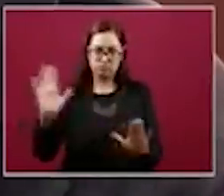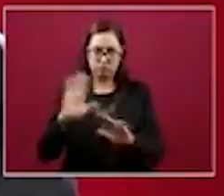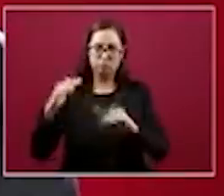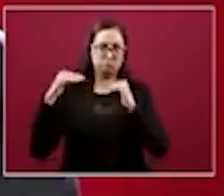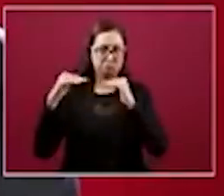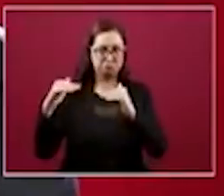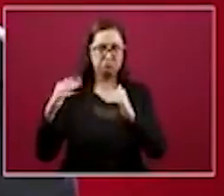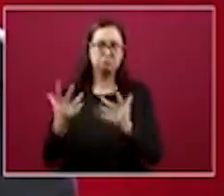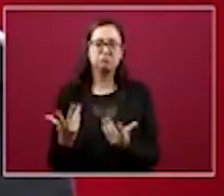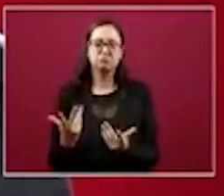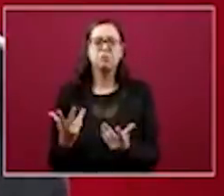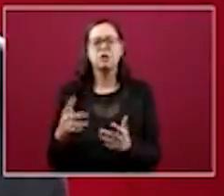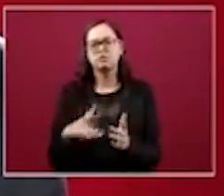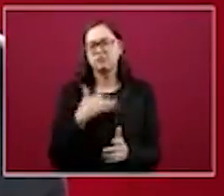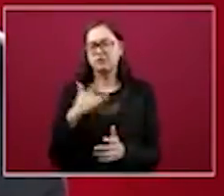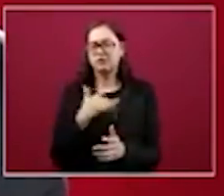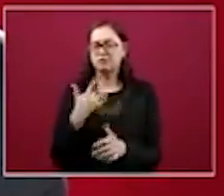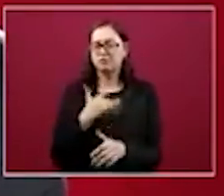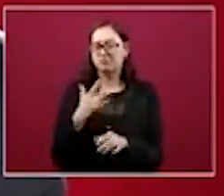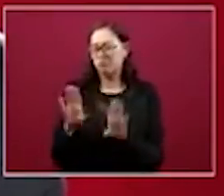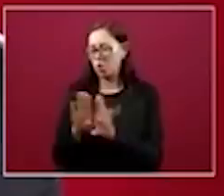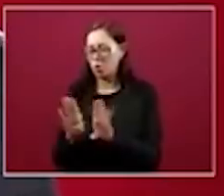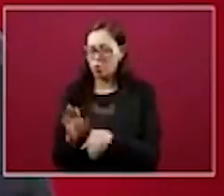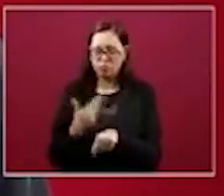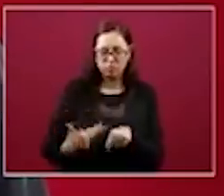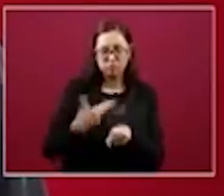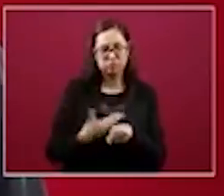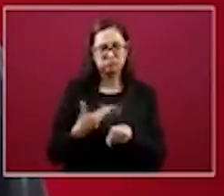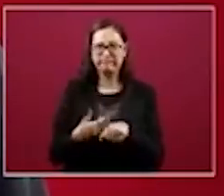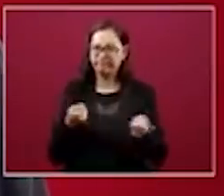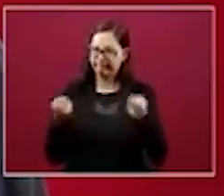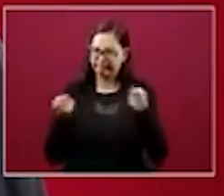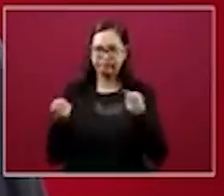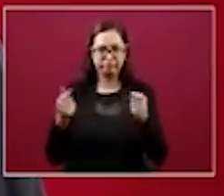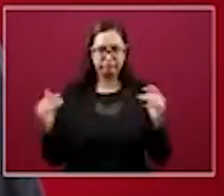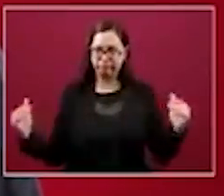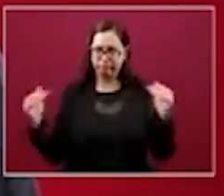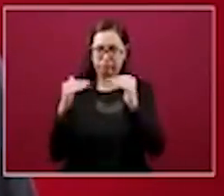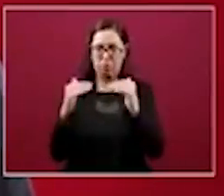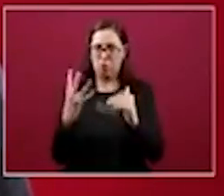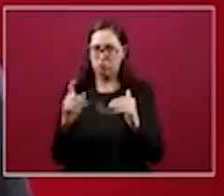estamos definiendo el mecanismo para eso. Lo segundo.